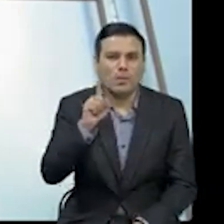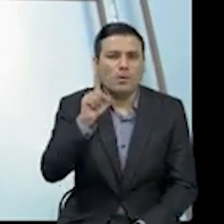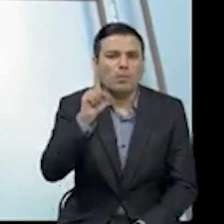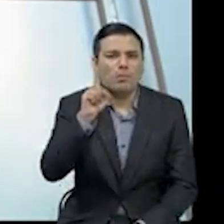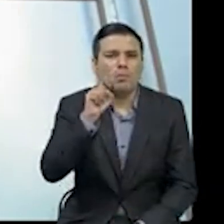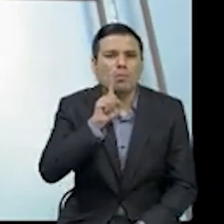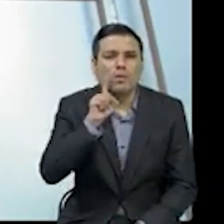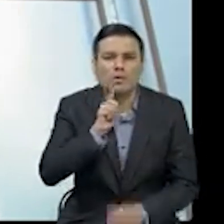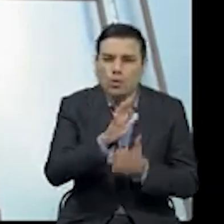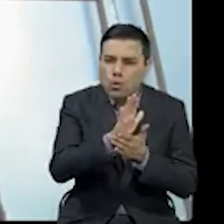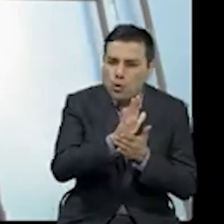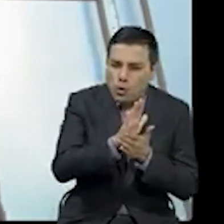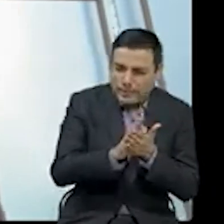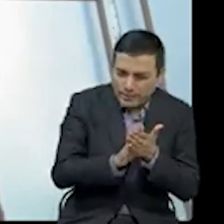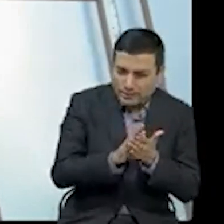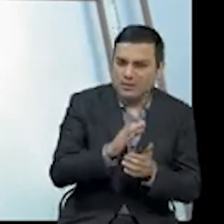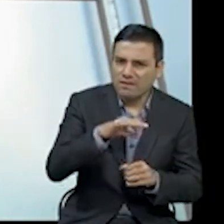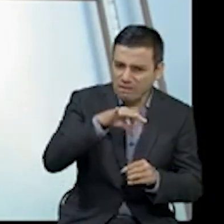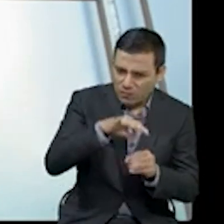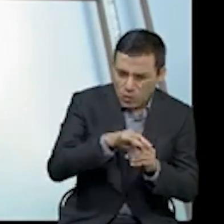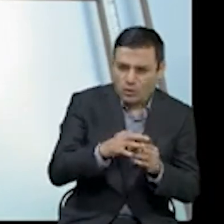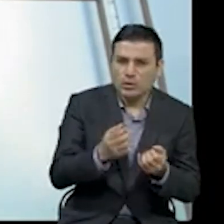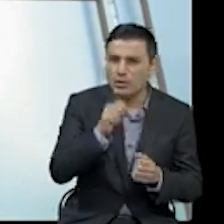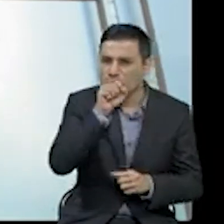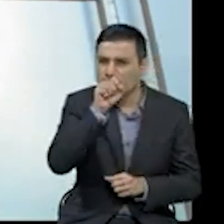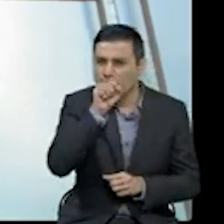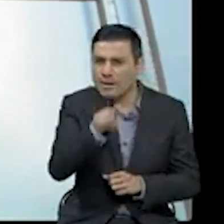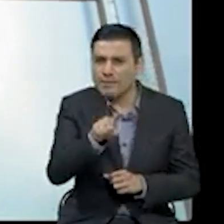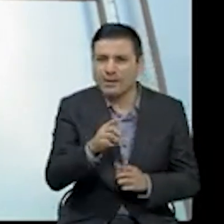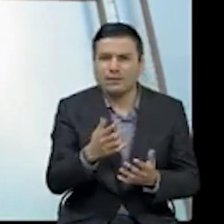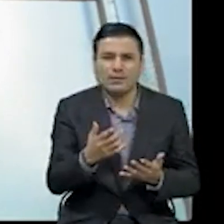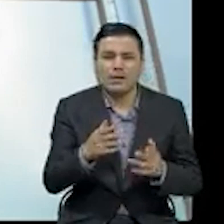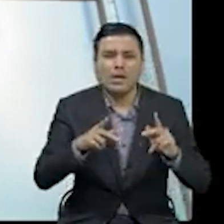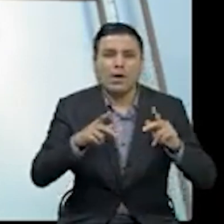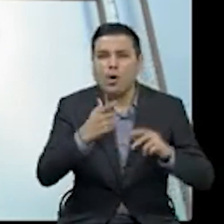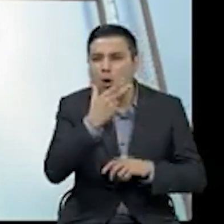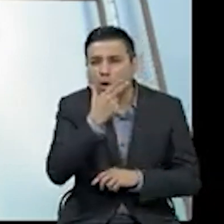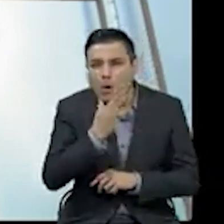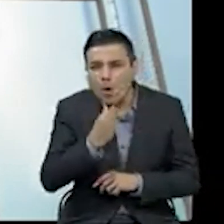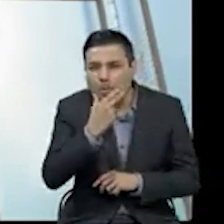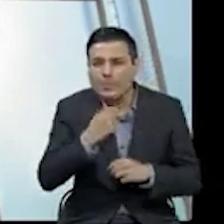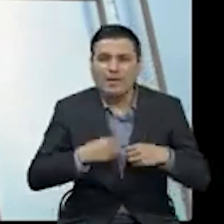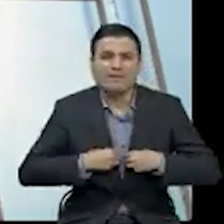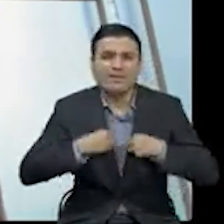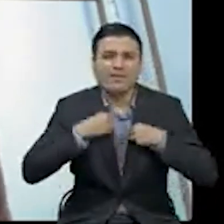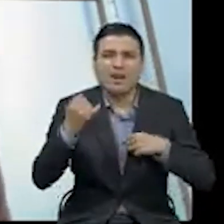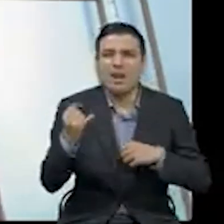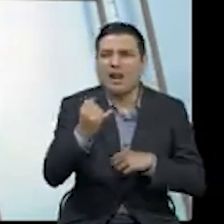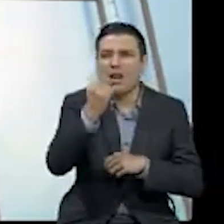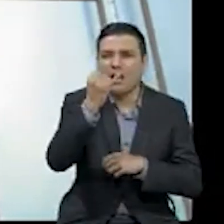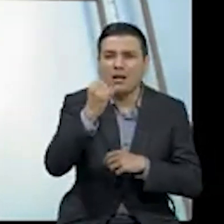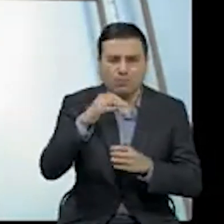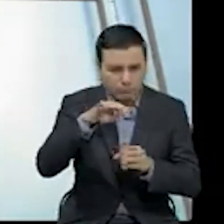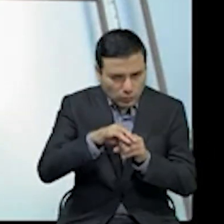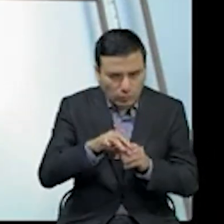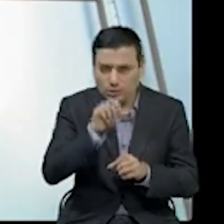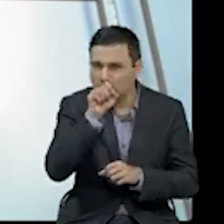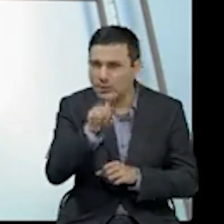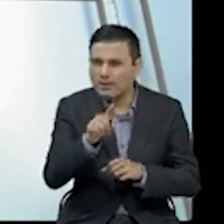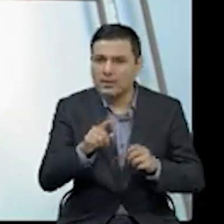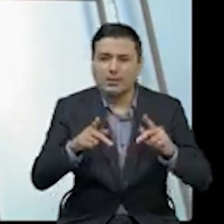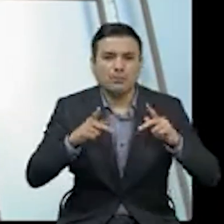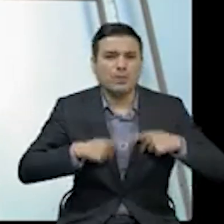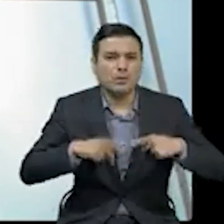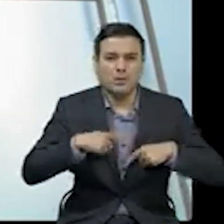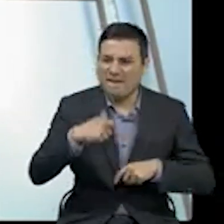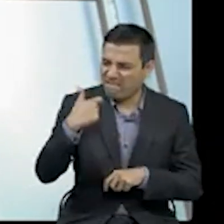tiene un voto, el hombre más pobre de la nación, del rincón más abandonado, tiene un voto, la persona más encumbrada económica o